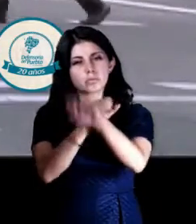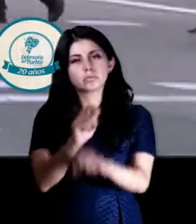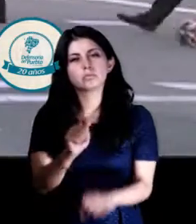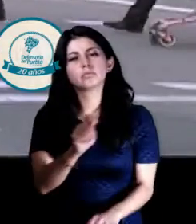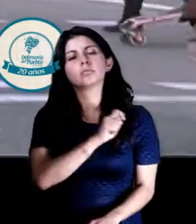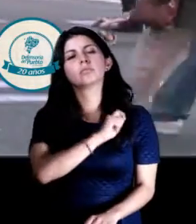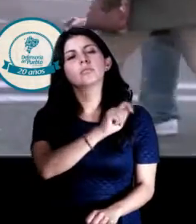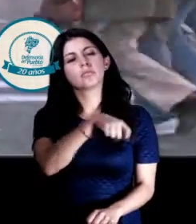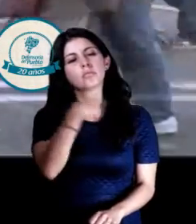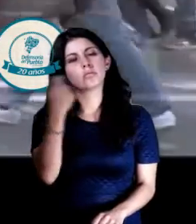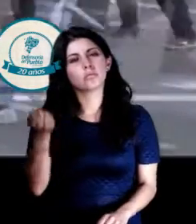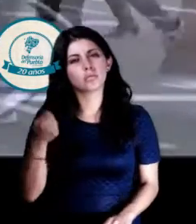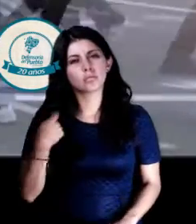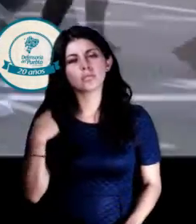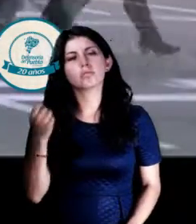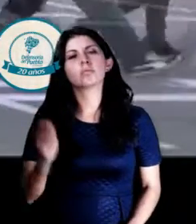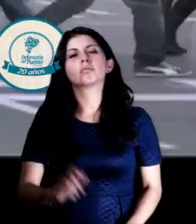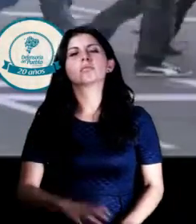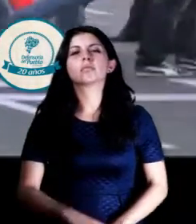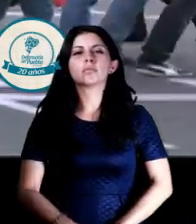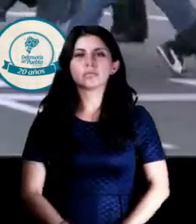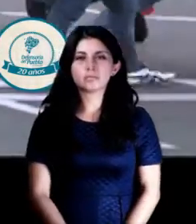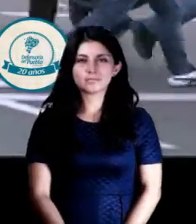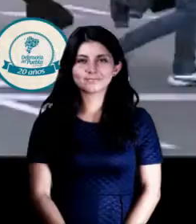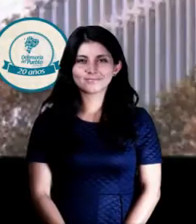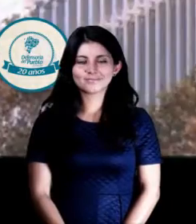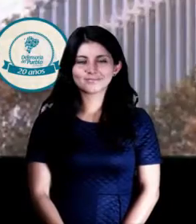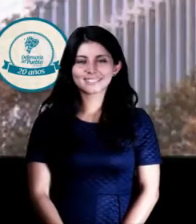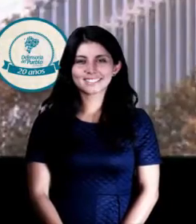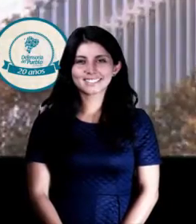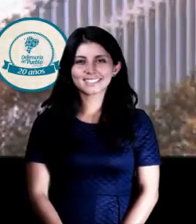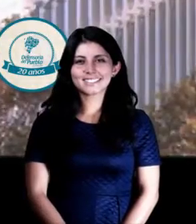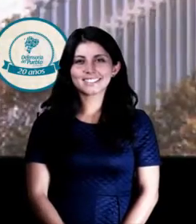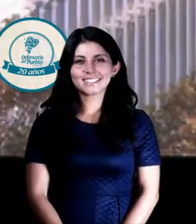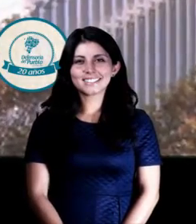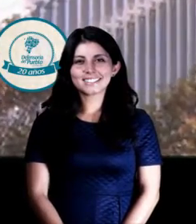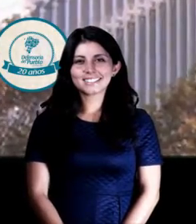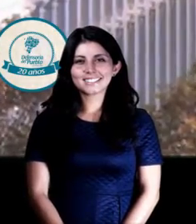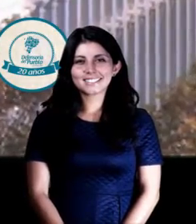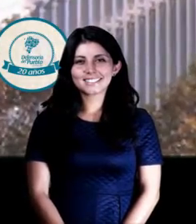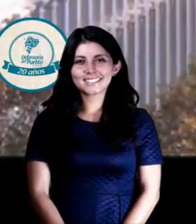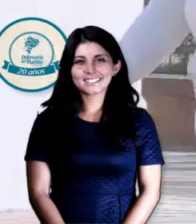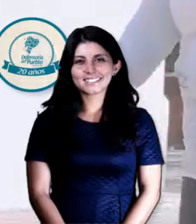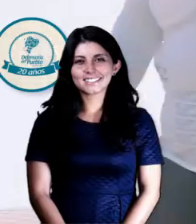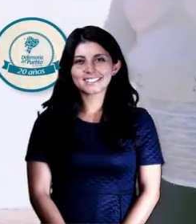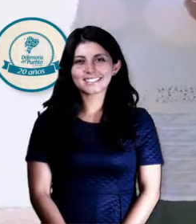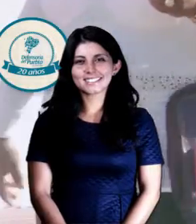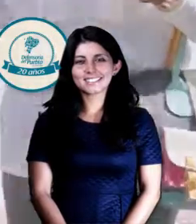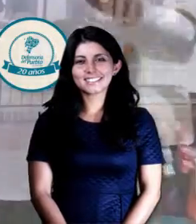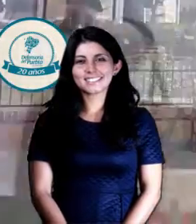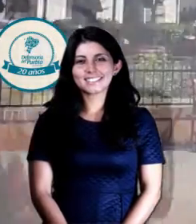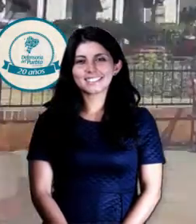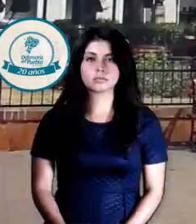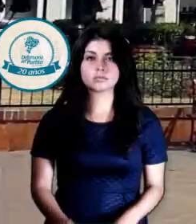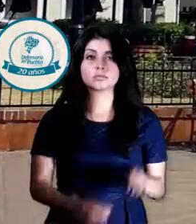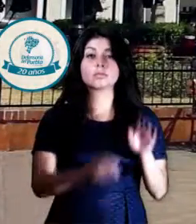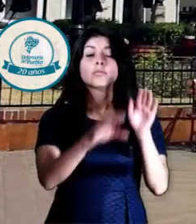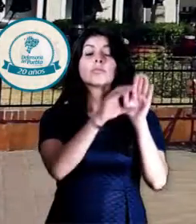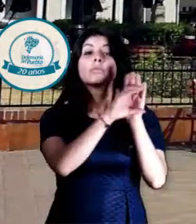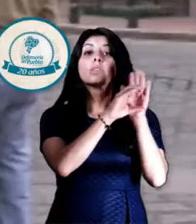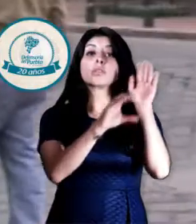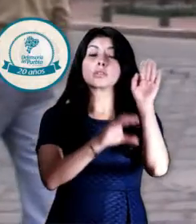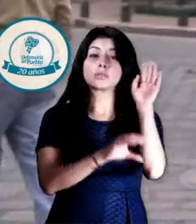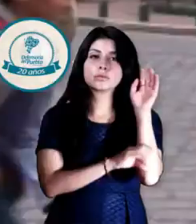miraron, en la época moderna, las atribuciones del defensor del pueblo de España, que tuvo gran influencia en América